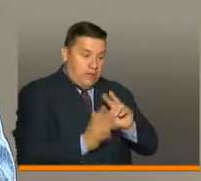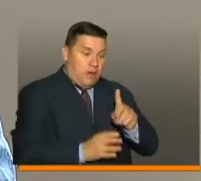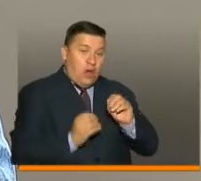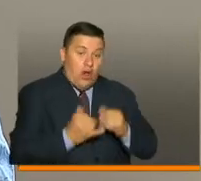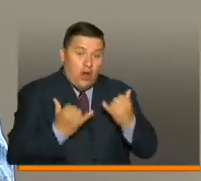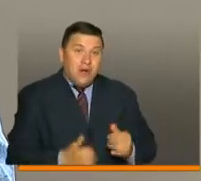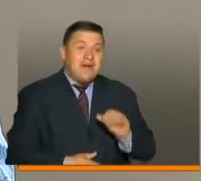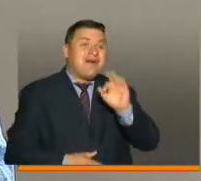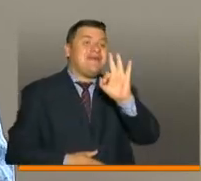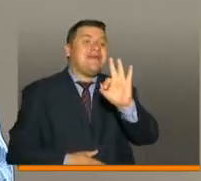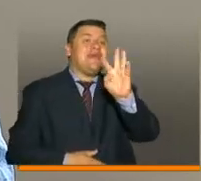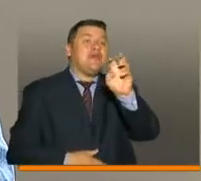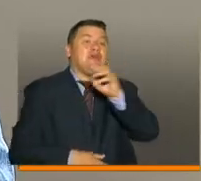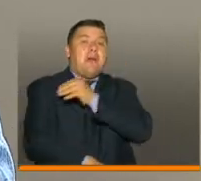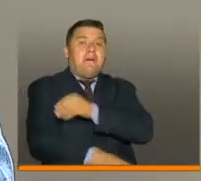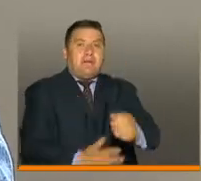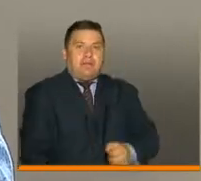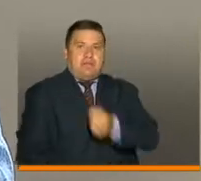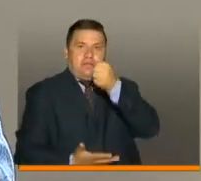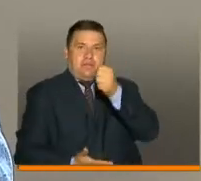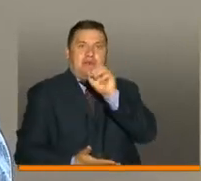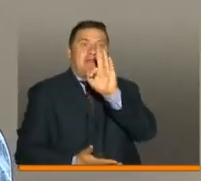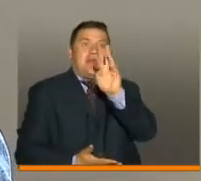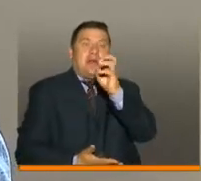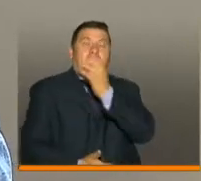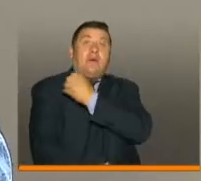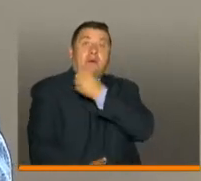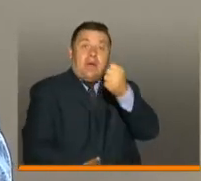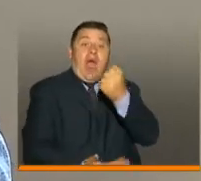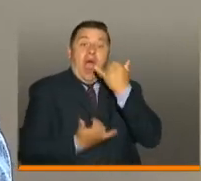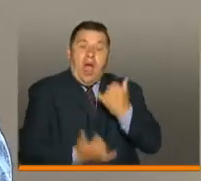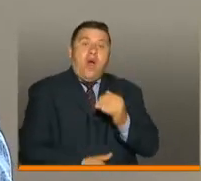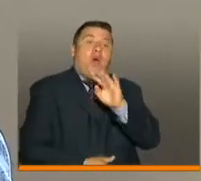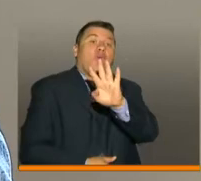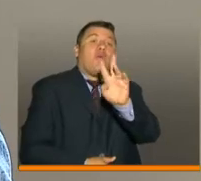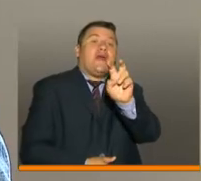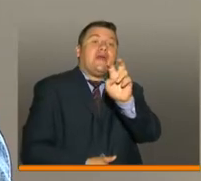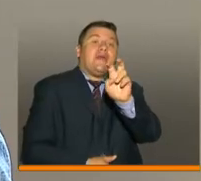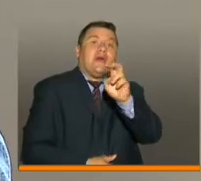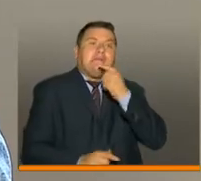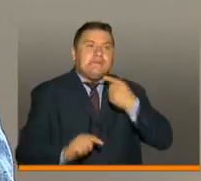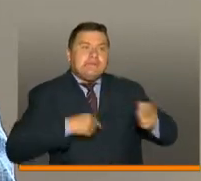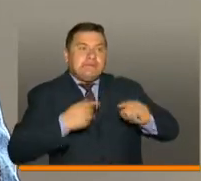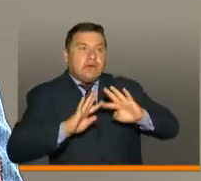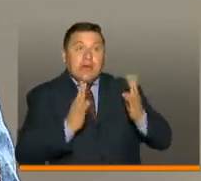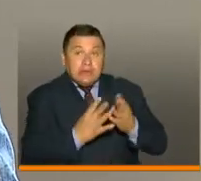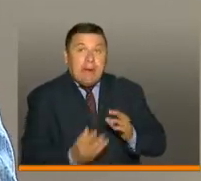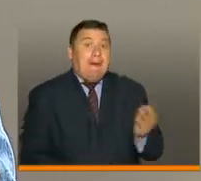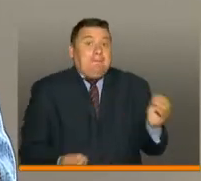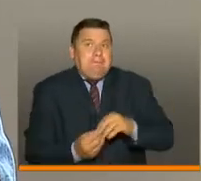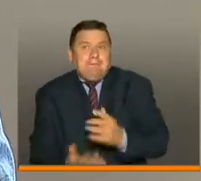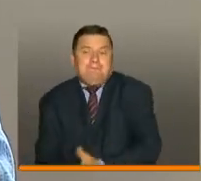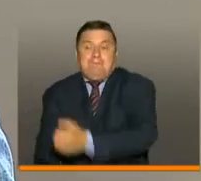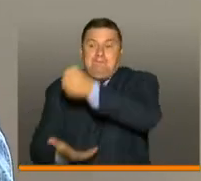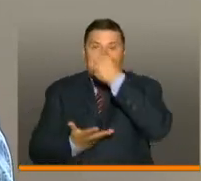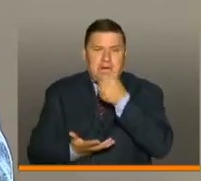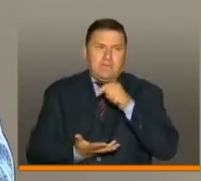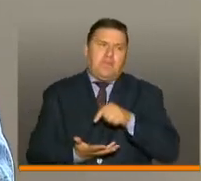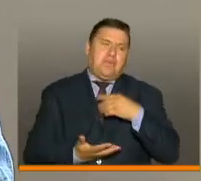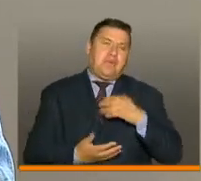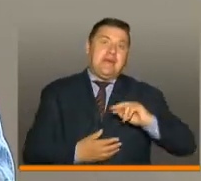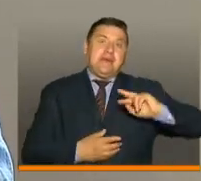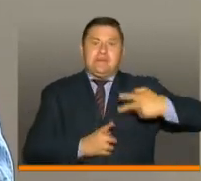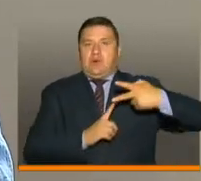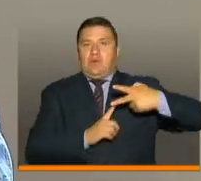38 billones de presupuesto de educación a 47 billones que se están discutiendo en el Congreso. Pero esto no se queda solo allí, somos